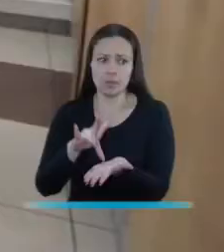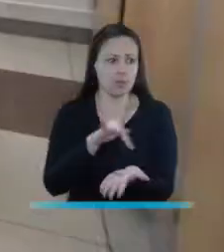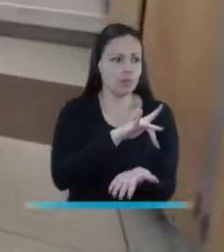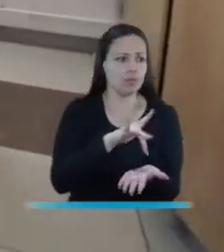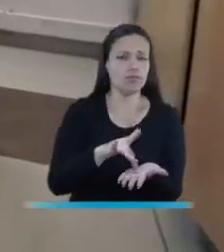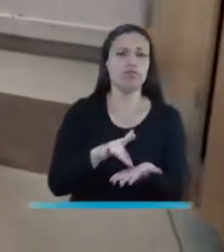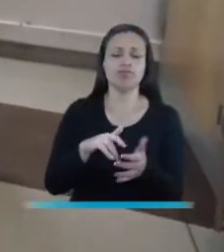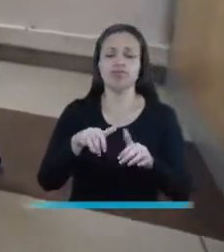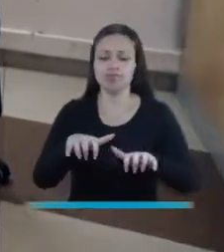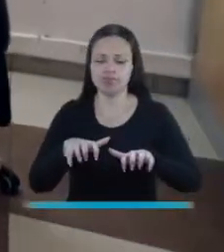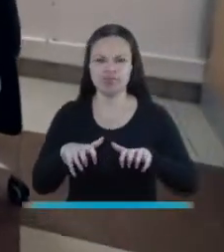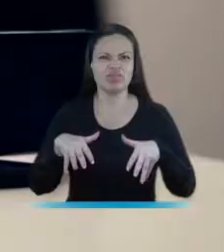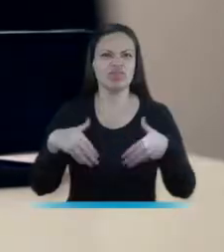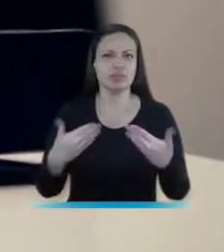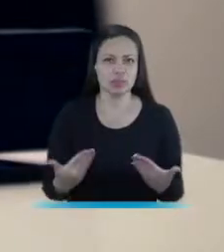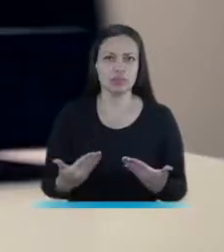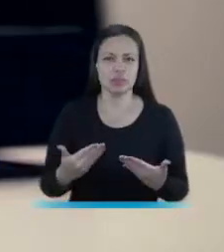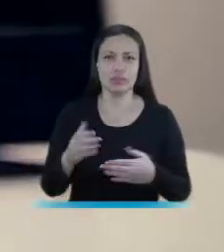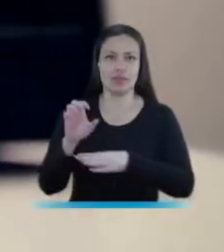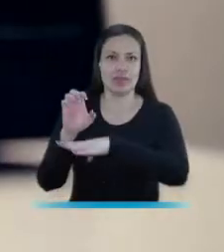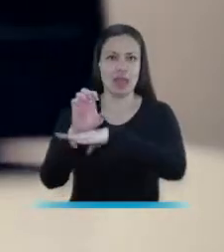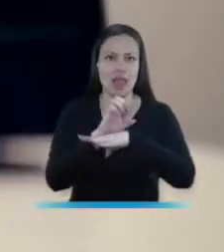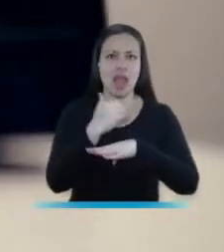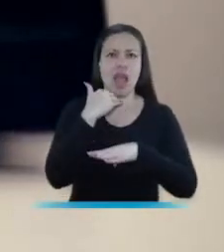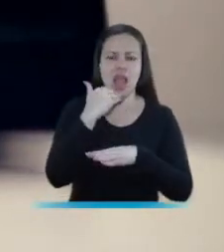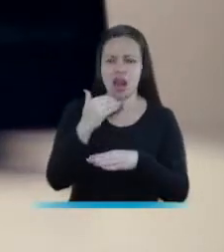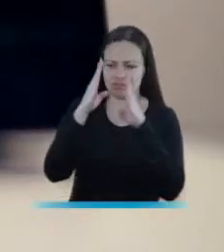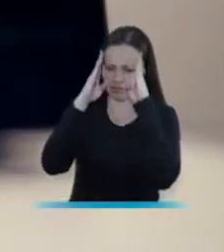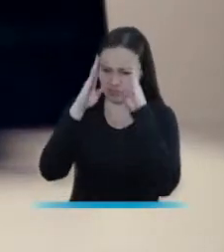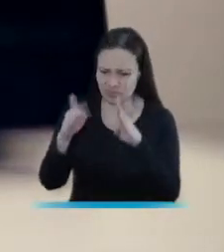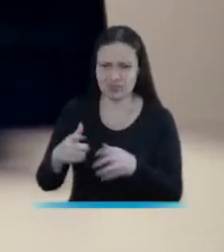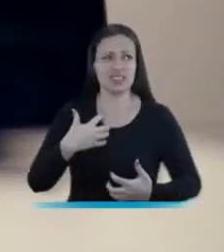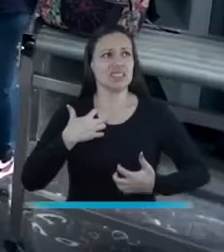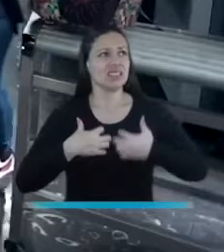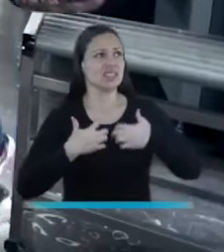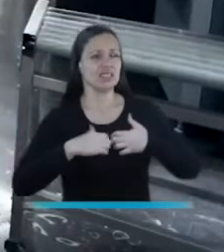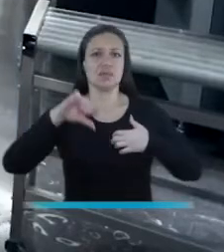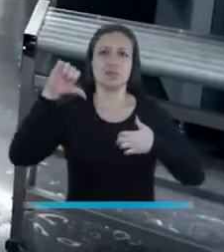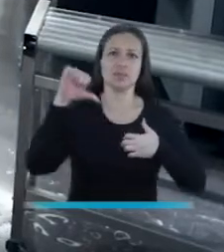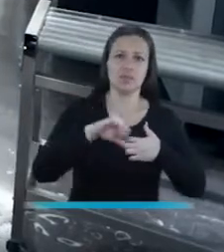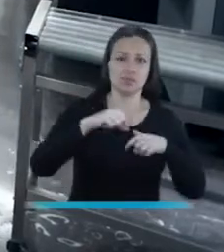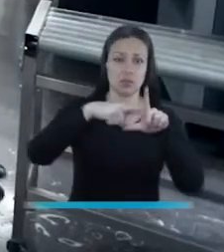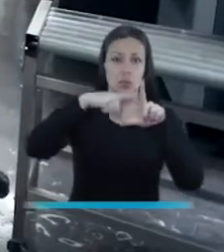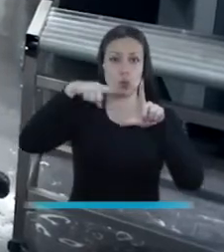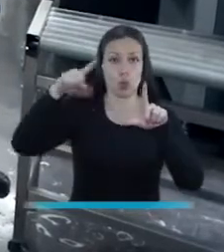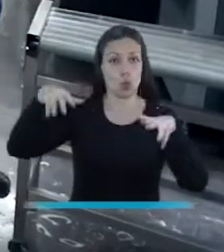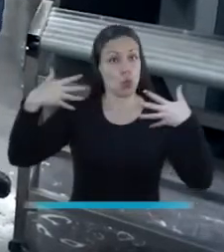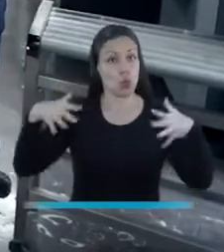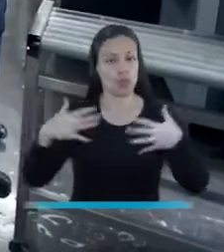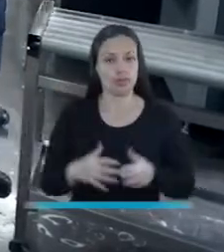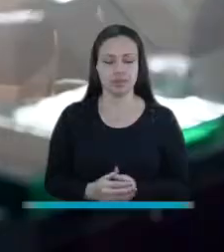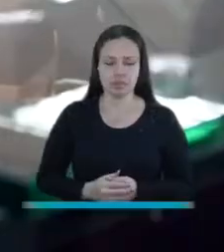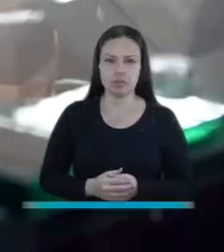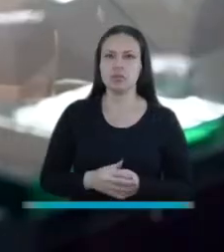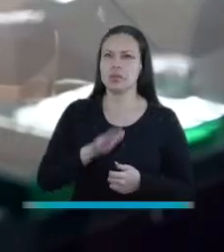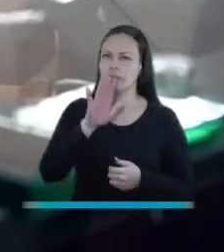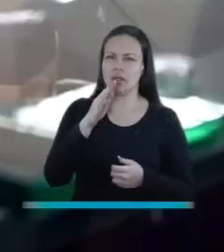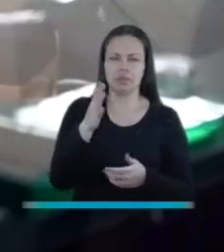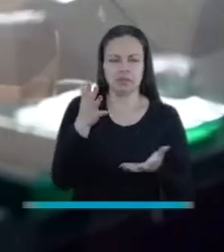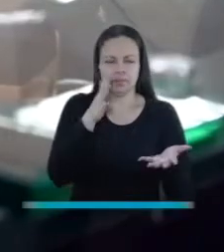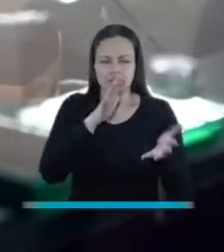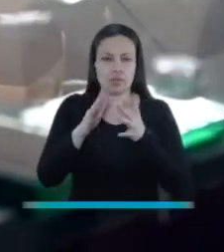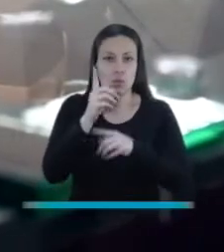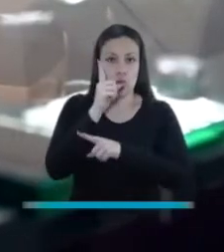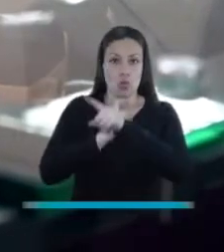participación en las audiencias donde las entidades buscan resolver sus controversias, la cifra es importantísima. El